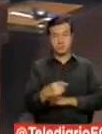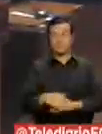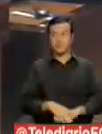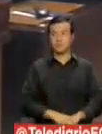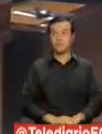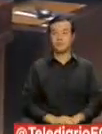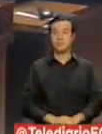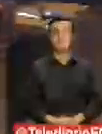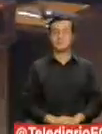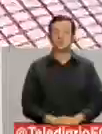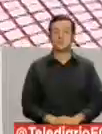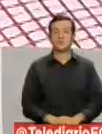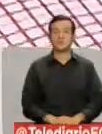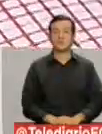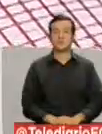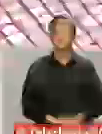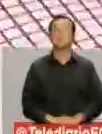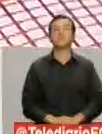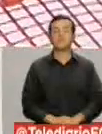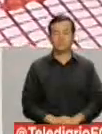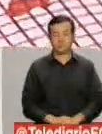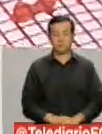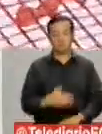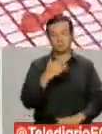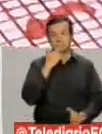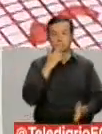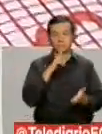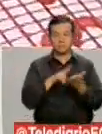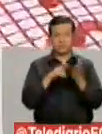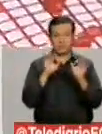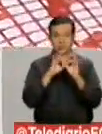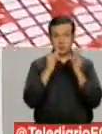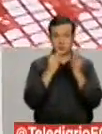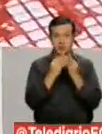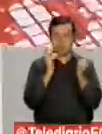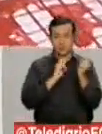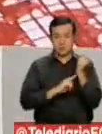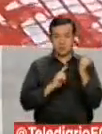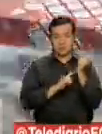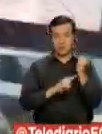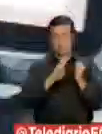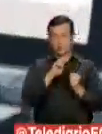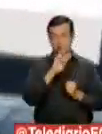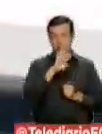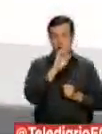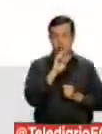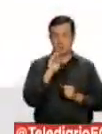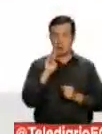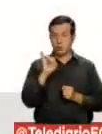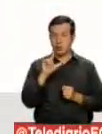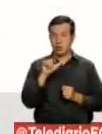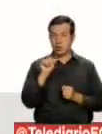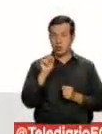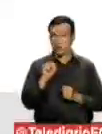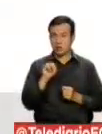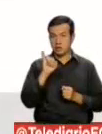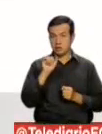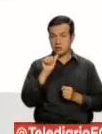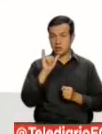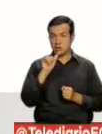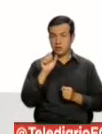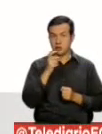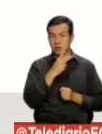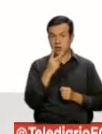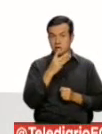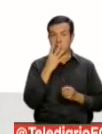Velasco, Telediario. Y mediante un comunicado, familiares de los hermanos Roberto y William Isaías Dazum informaron que